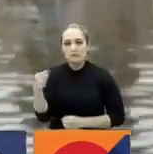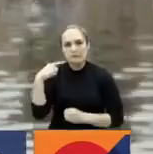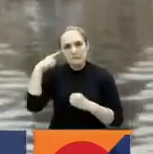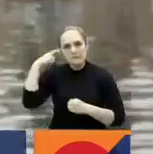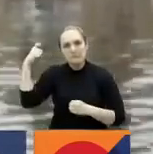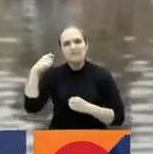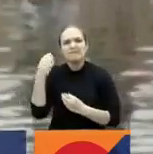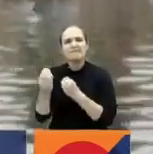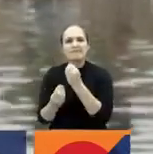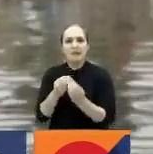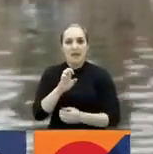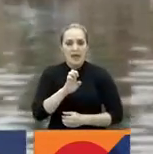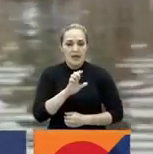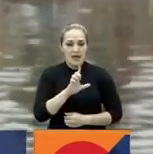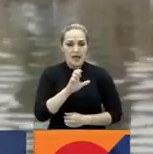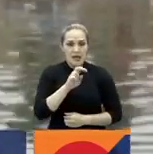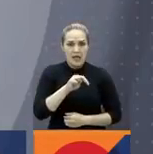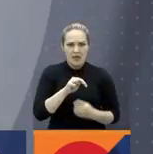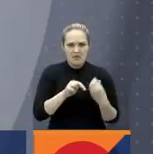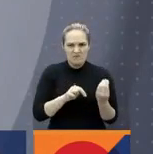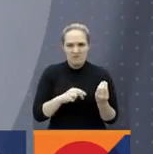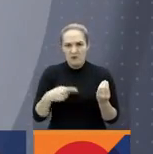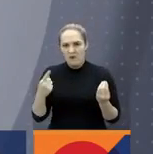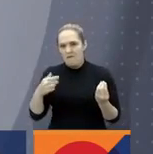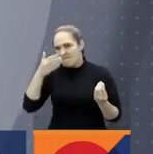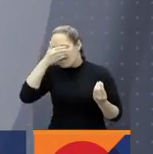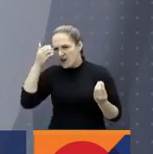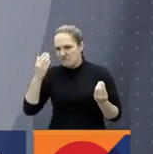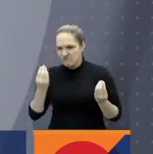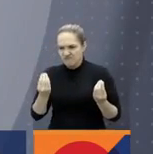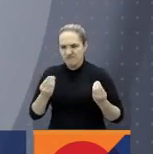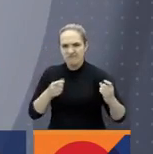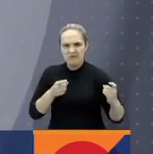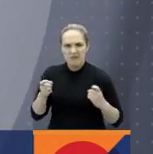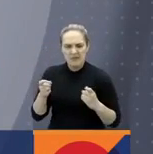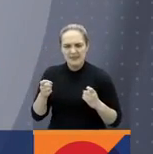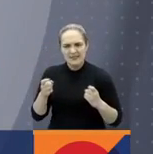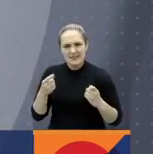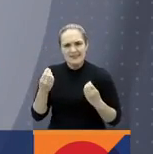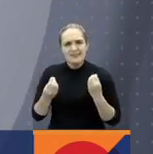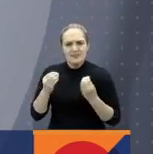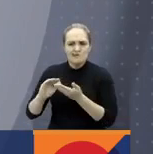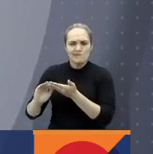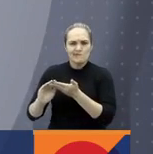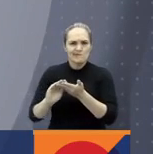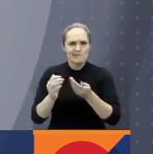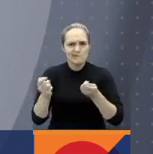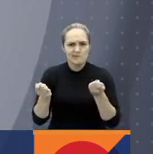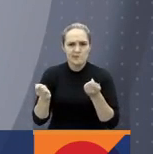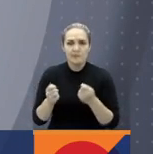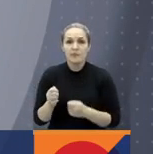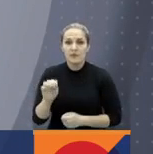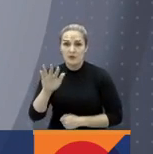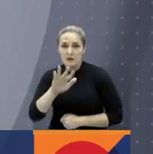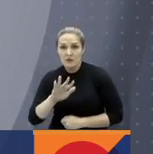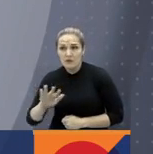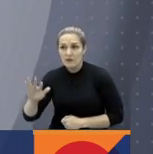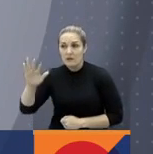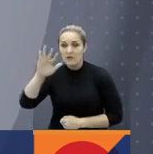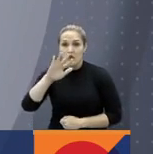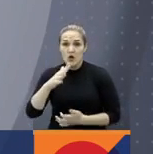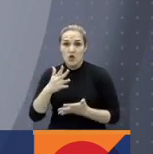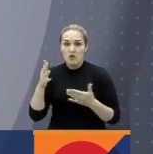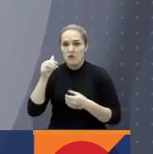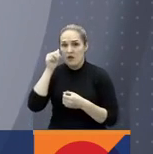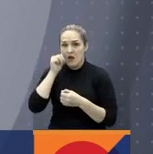acciones del ELN y las disidencias de las FARC. Este es un fenómeno que se ha dado de manera pues, en todo el departamento, sin embargo, por